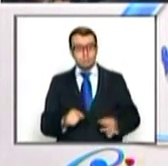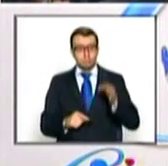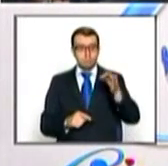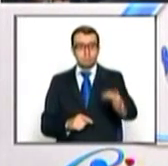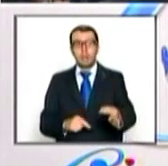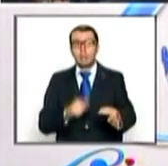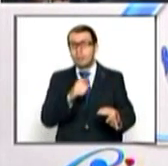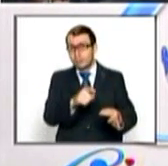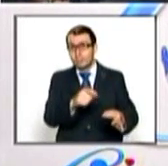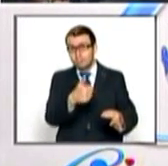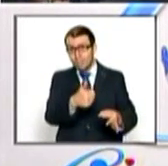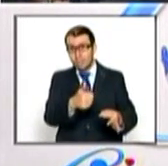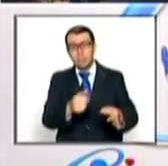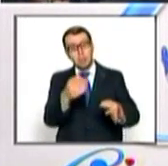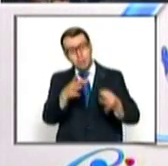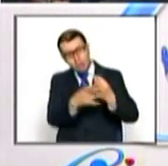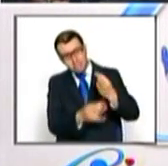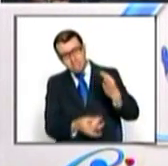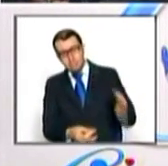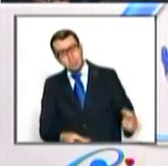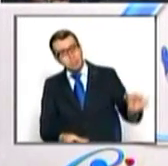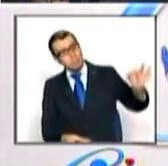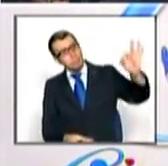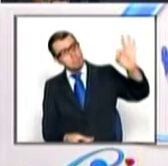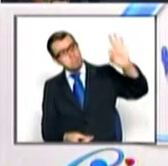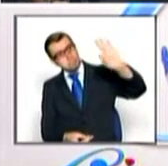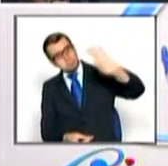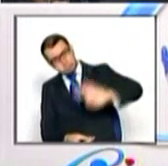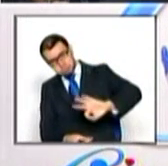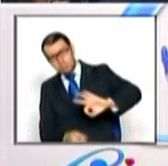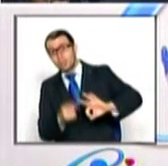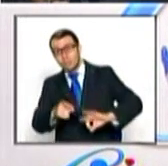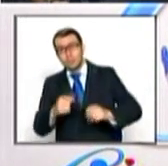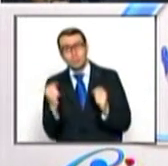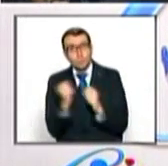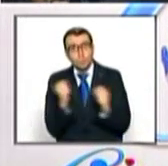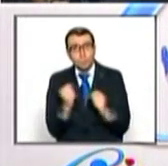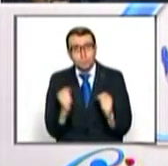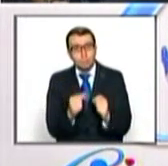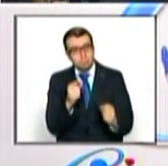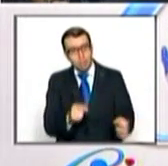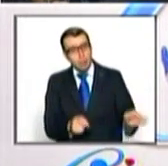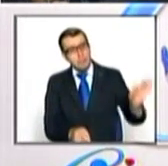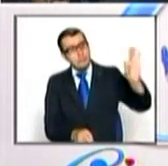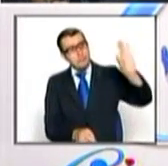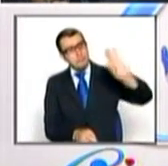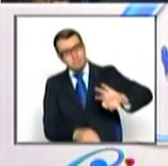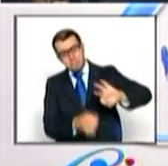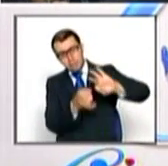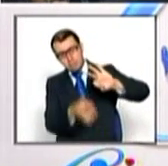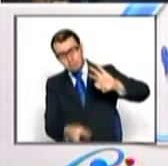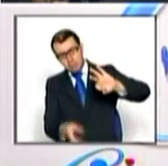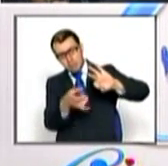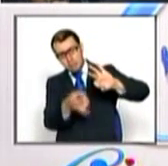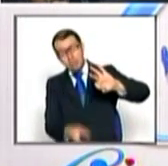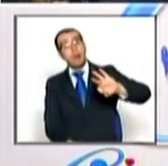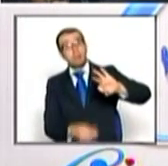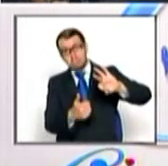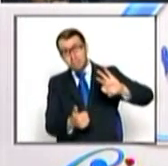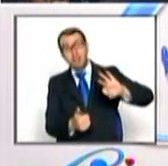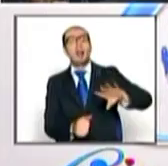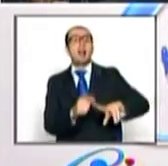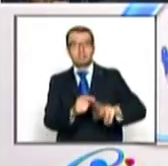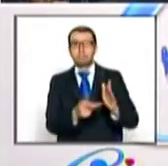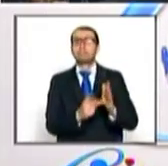bien, las cápsulas hay de omega 3, si el aceite cuando usted lo pone en la nevera no se congela, ese es un aceite que es totalmente puro y que